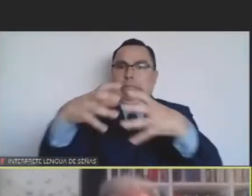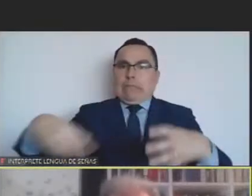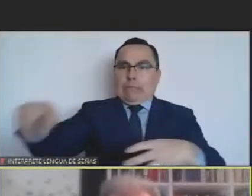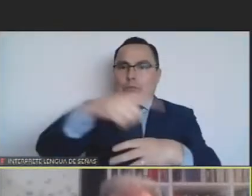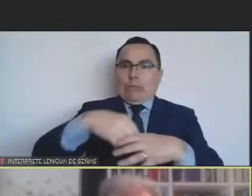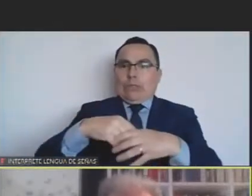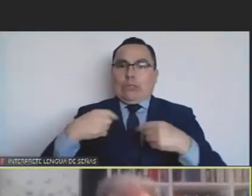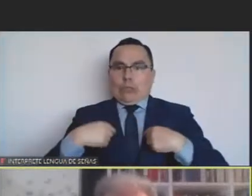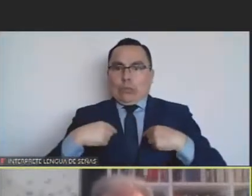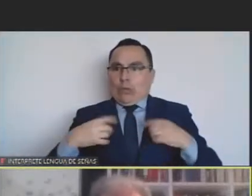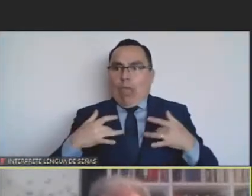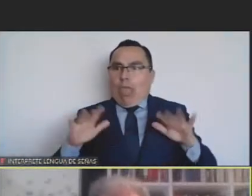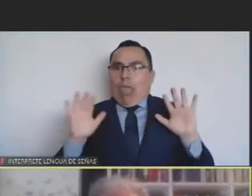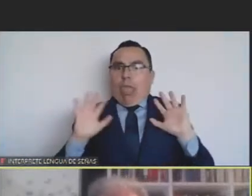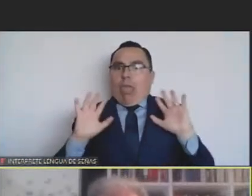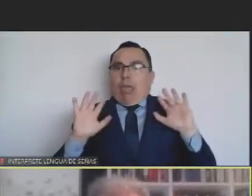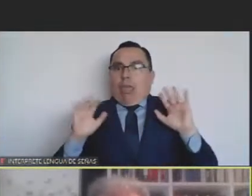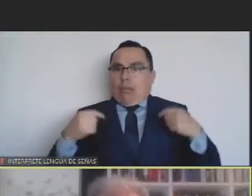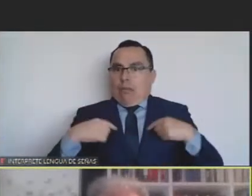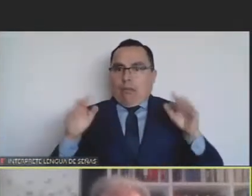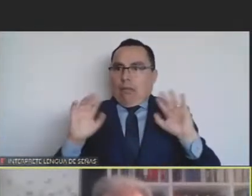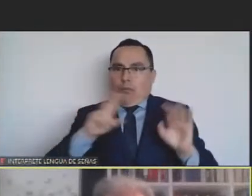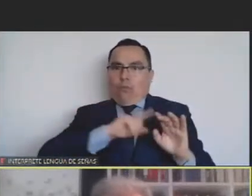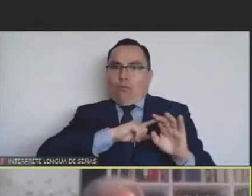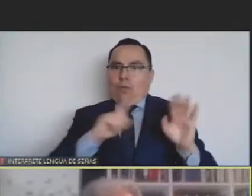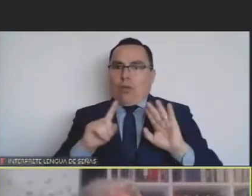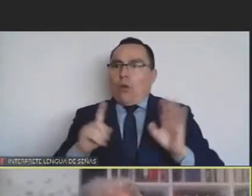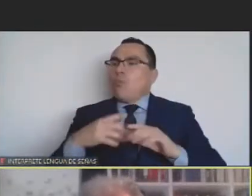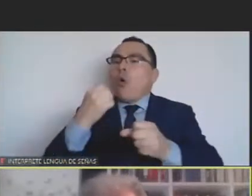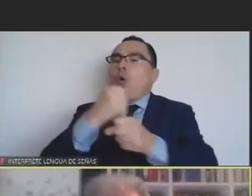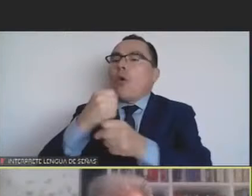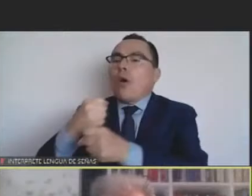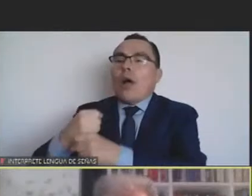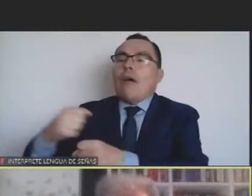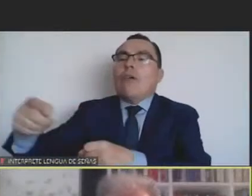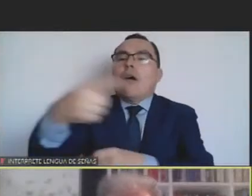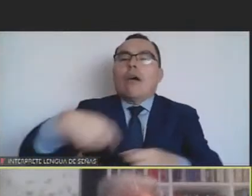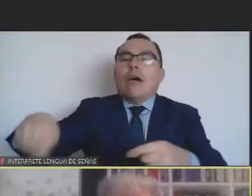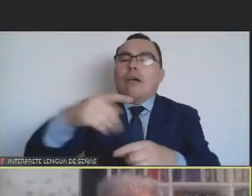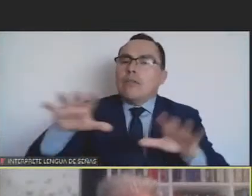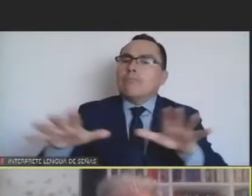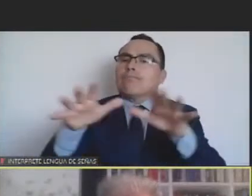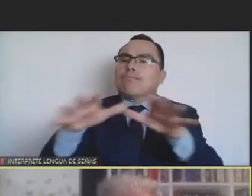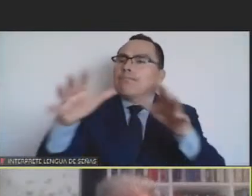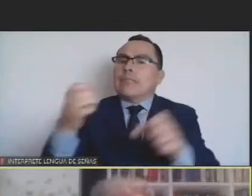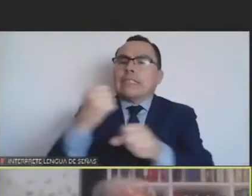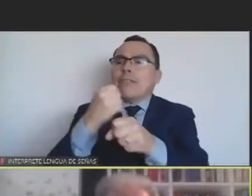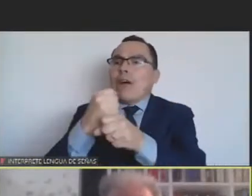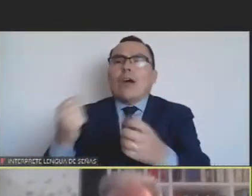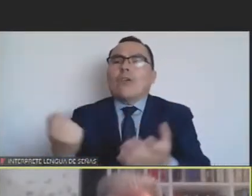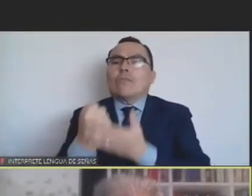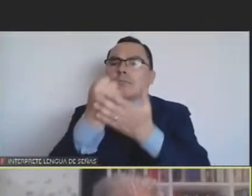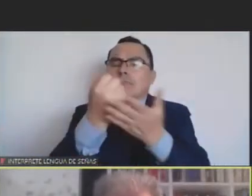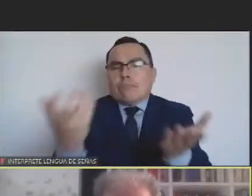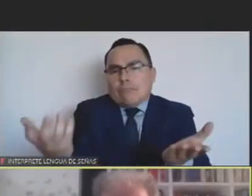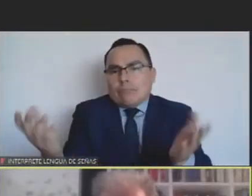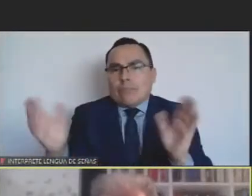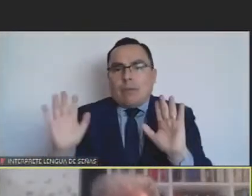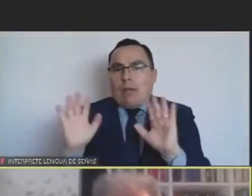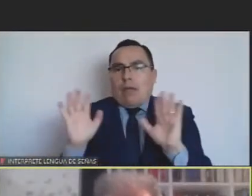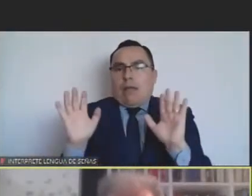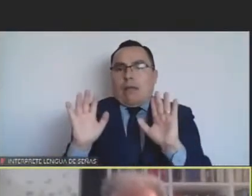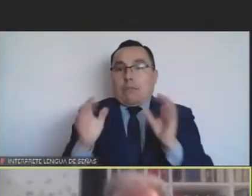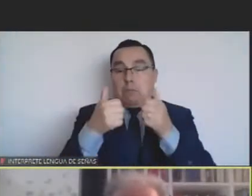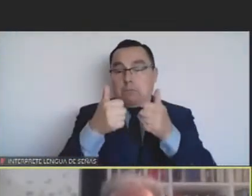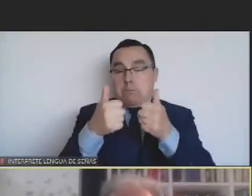eran buenos argumentos, ella quería proteger empleos, y por eso promocionó esta indicación. Hasta ahí, ni